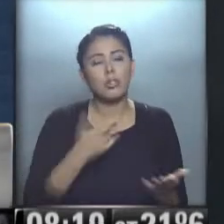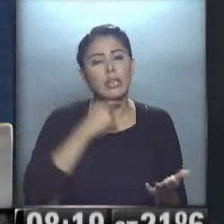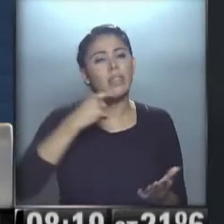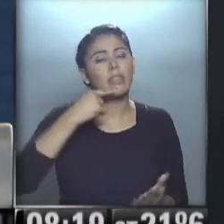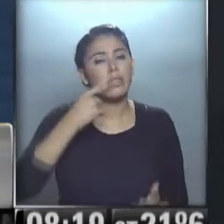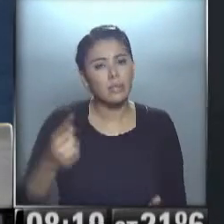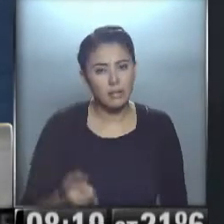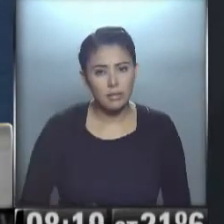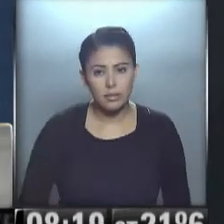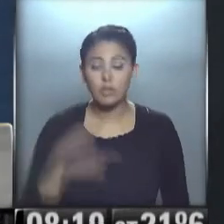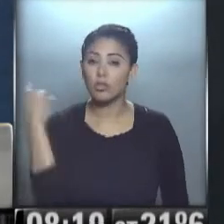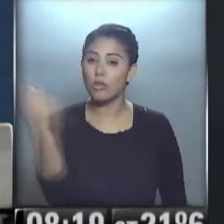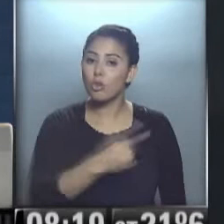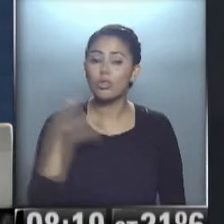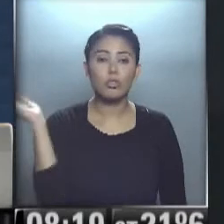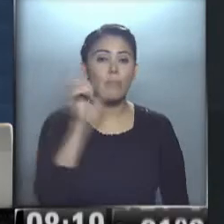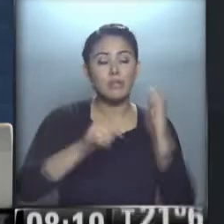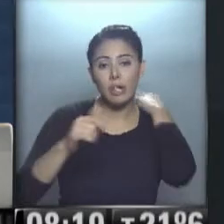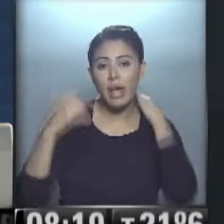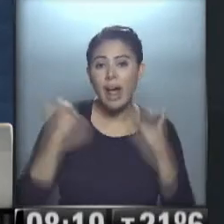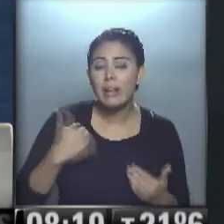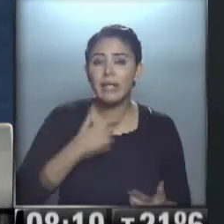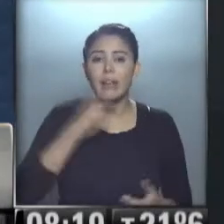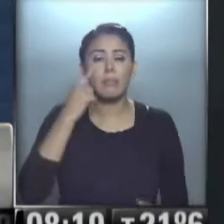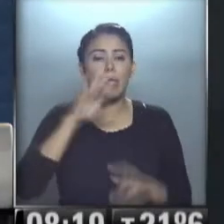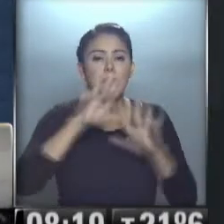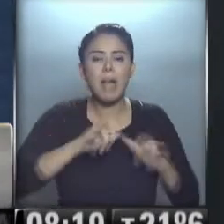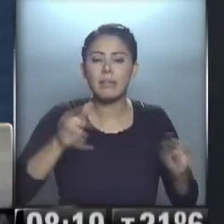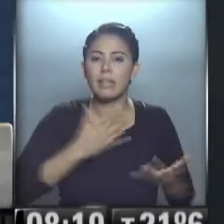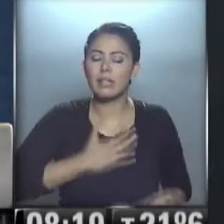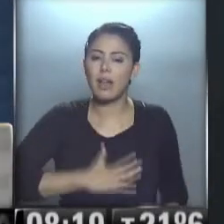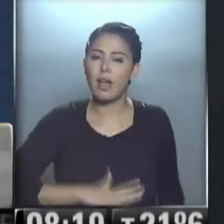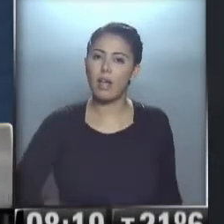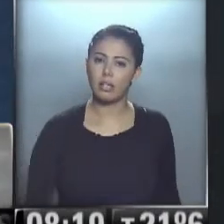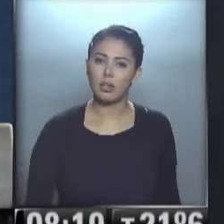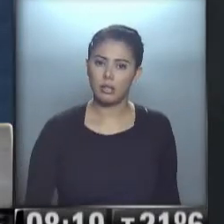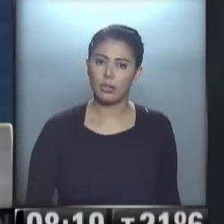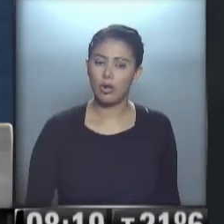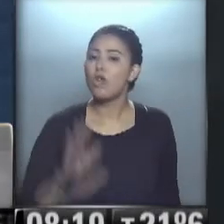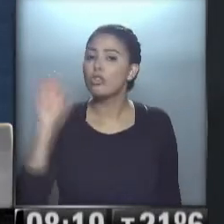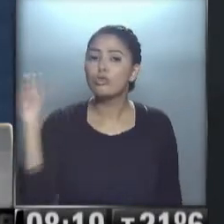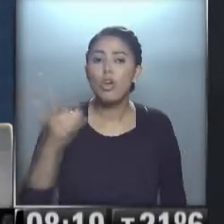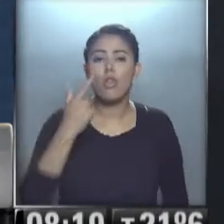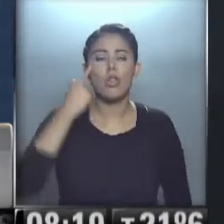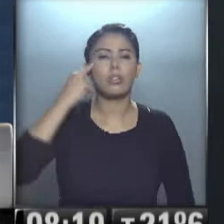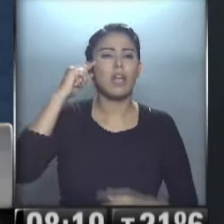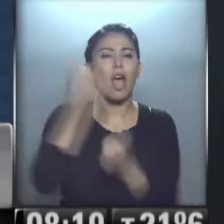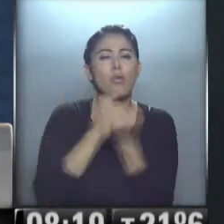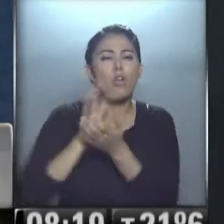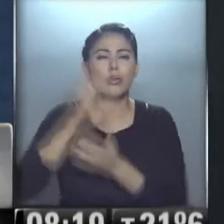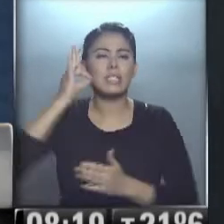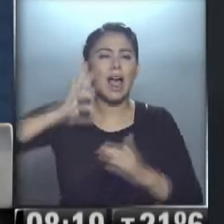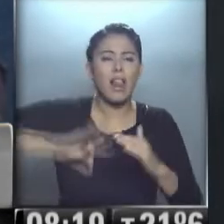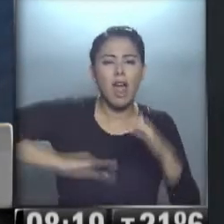que nosotros, los argentinos, queremos vivir en paz y en armonía y que, en definitiva, todas las paritarias y todas las negociaciones